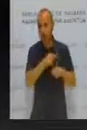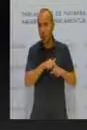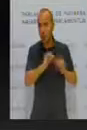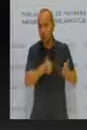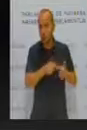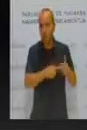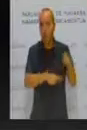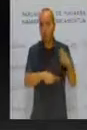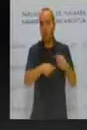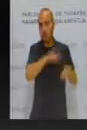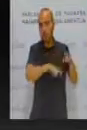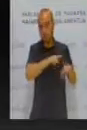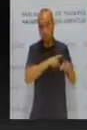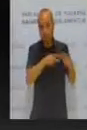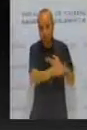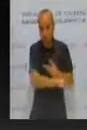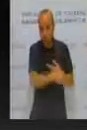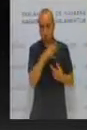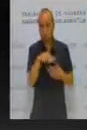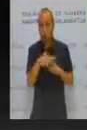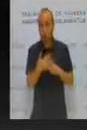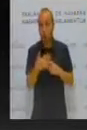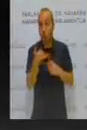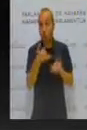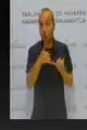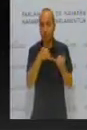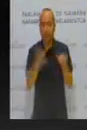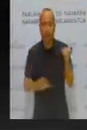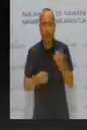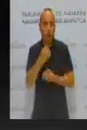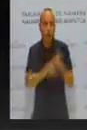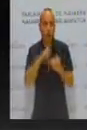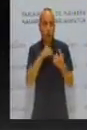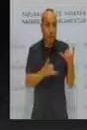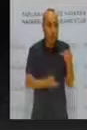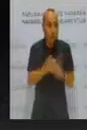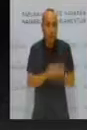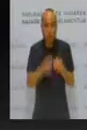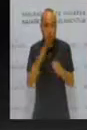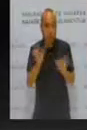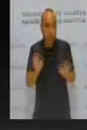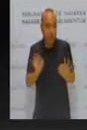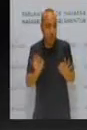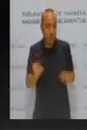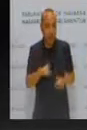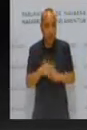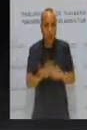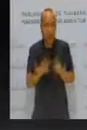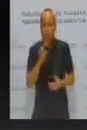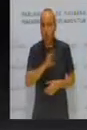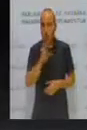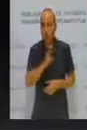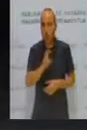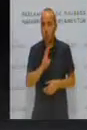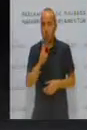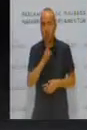la situación económica, porque aquella situación de crisis económica daba para lo que daba. Es curioso observar cómo hoy se dice por parte de